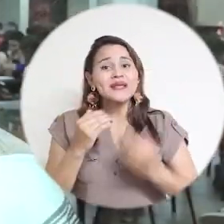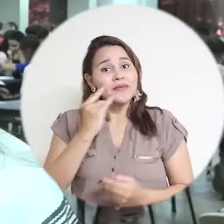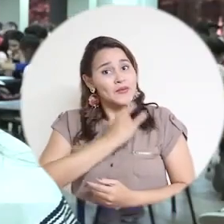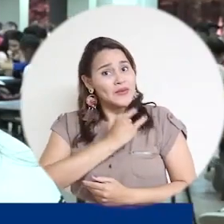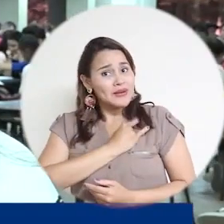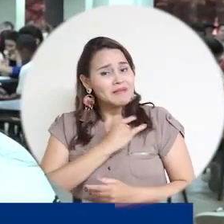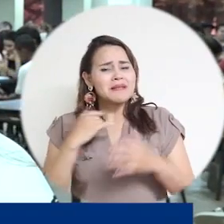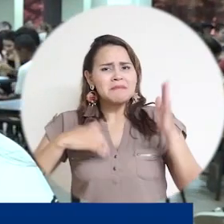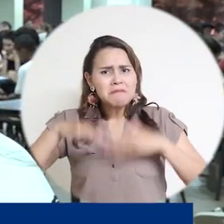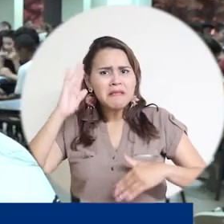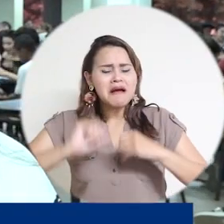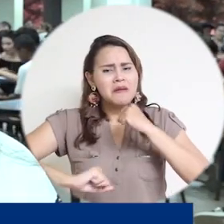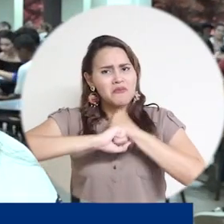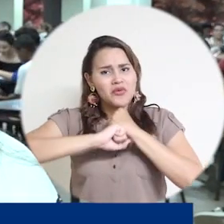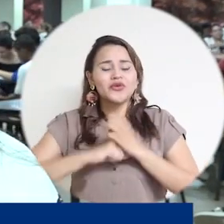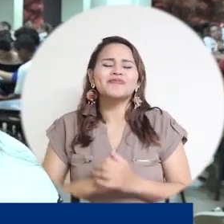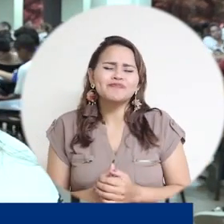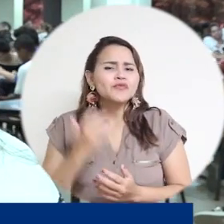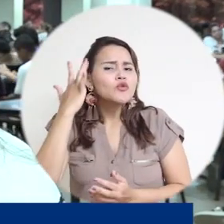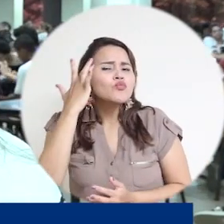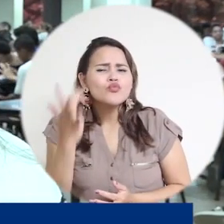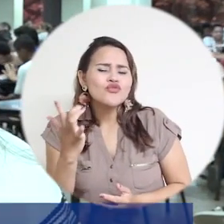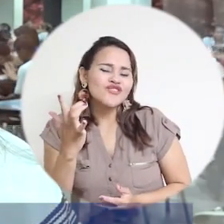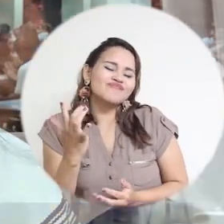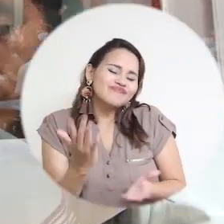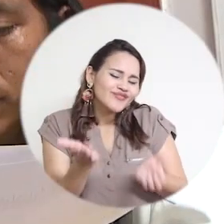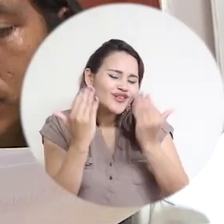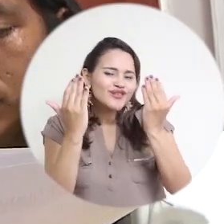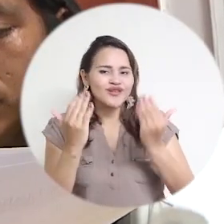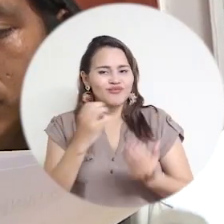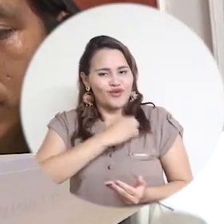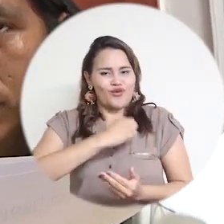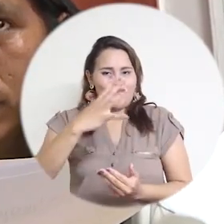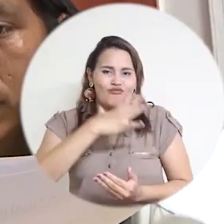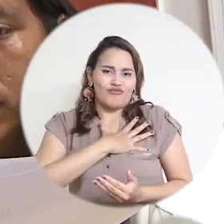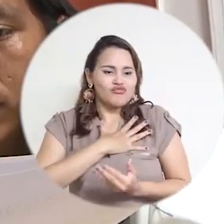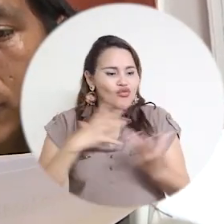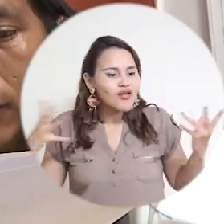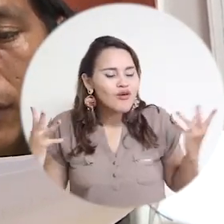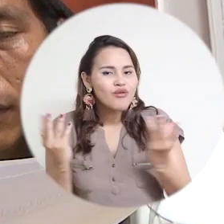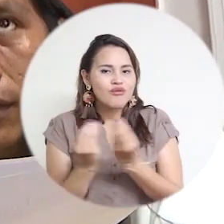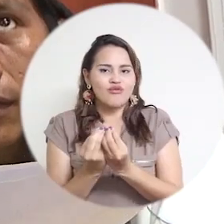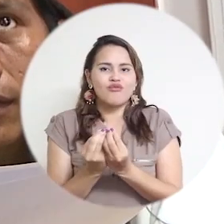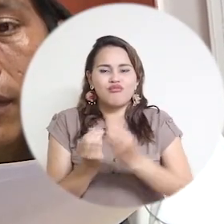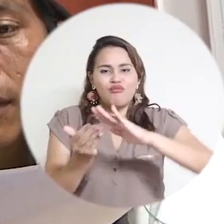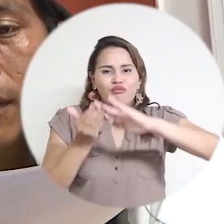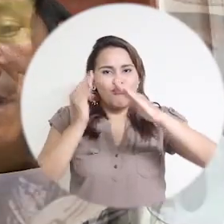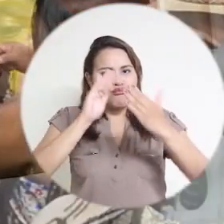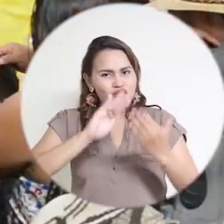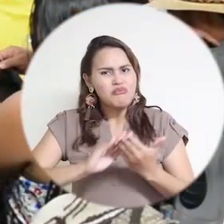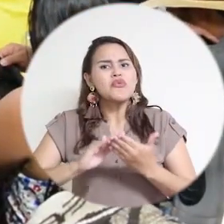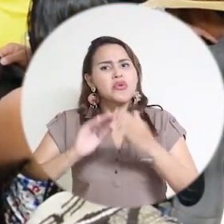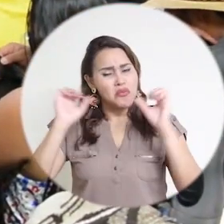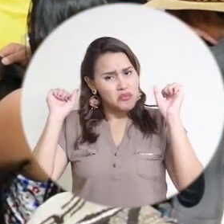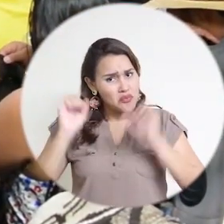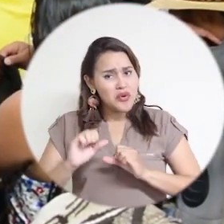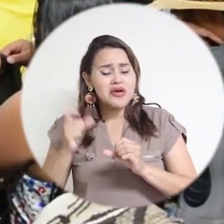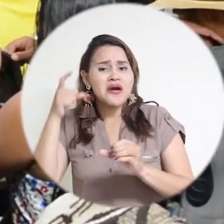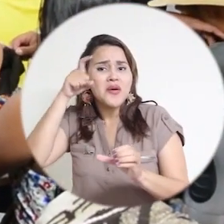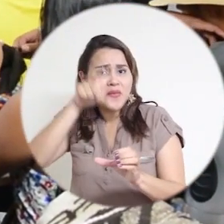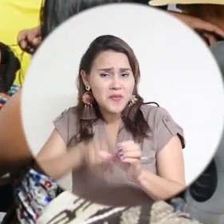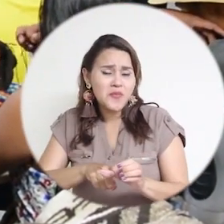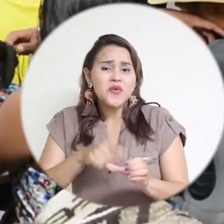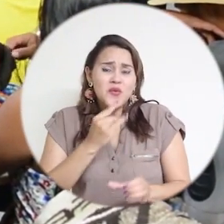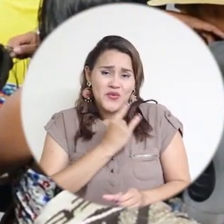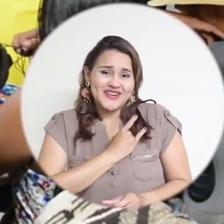por parte de la Universidad del Magdalena, ya que nos permite a nosotros como grupos étnicos acceder